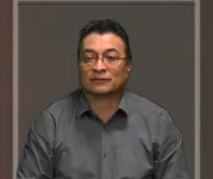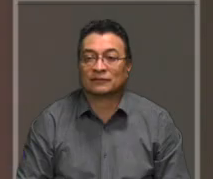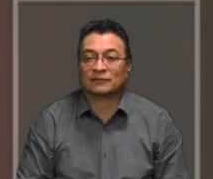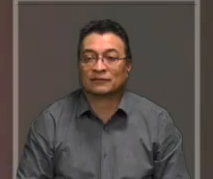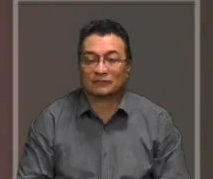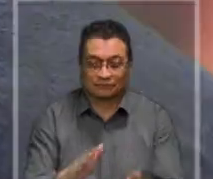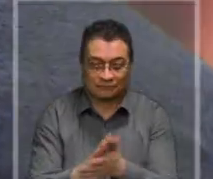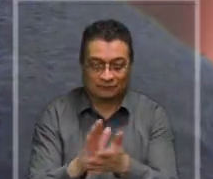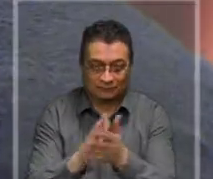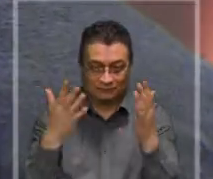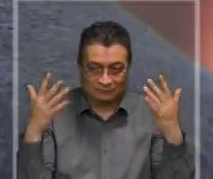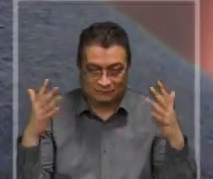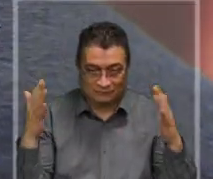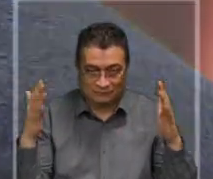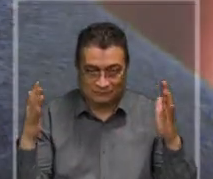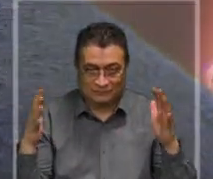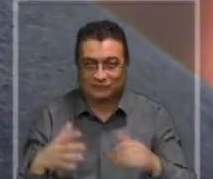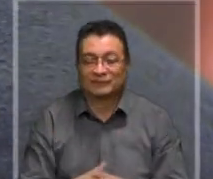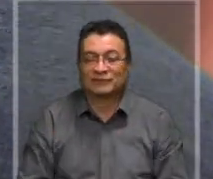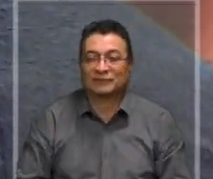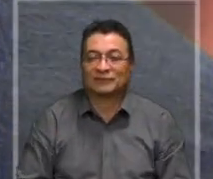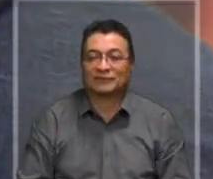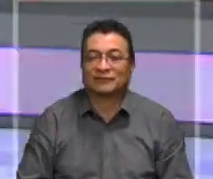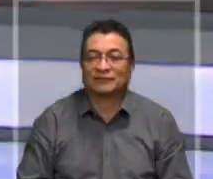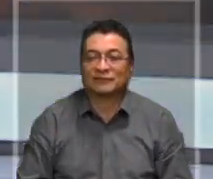¡Bravo, bravo, bravo, bravo!